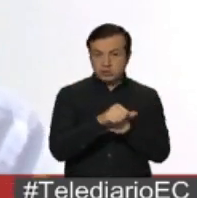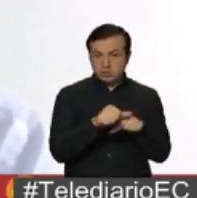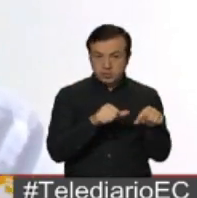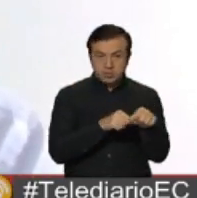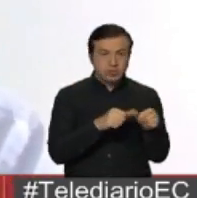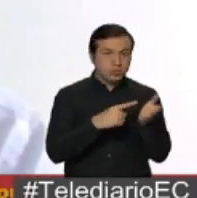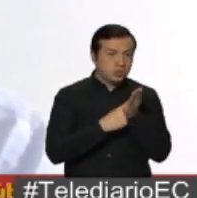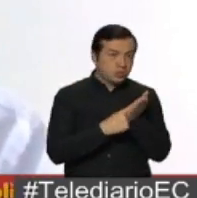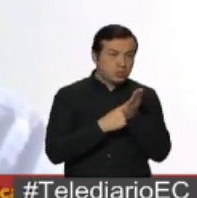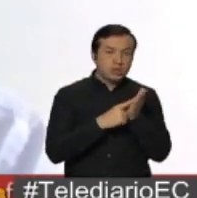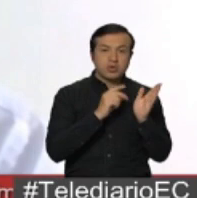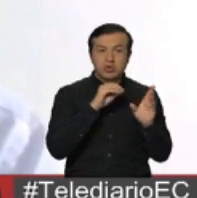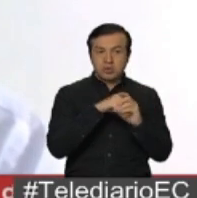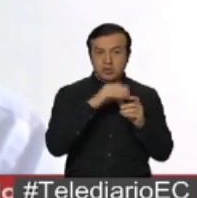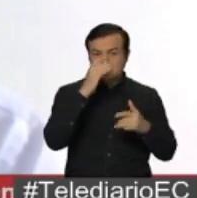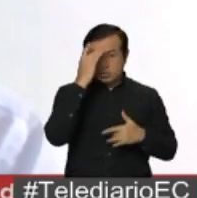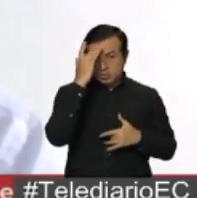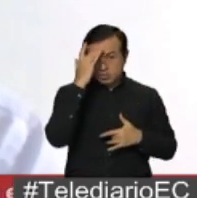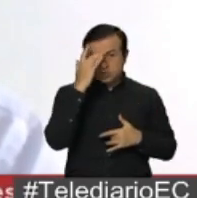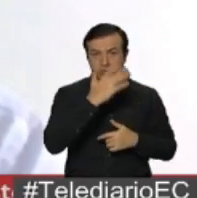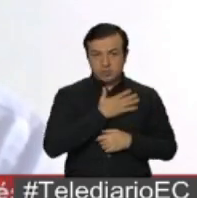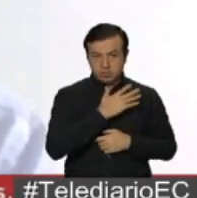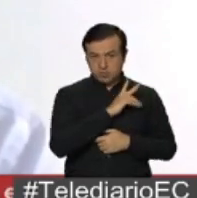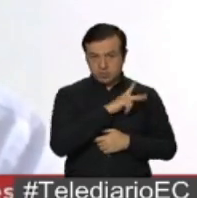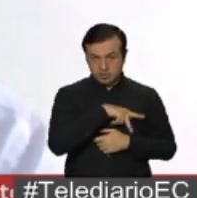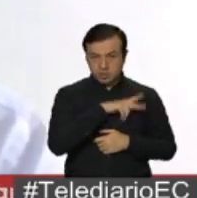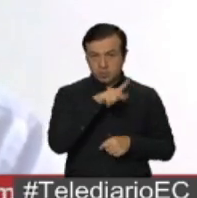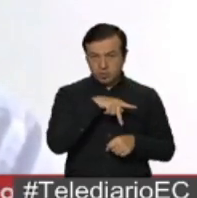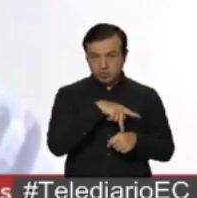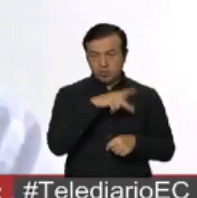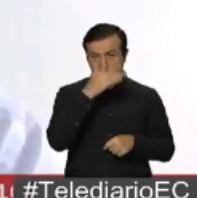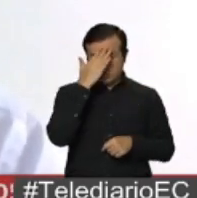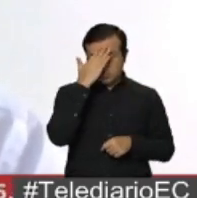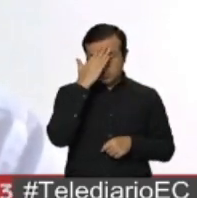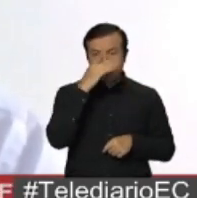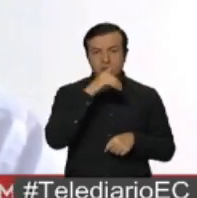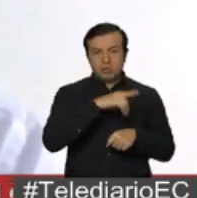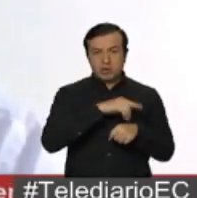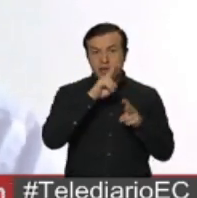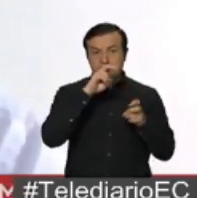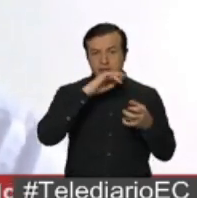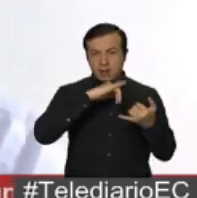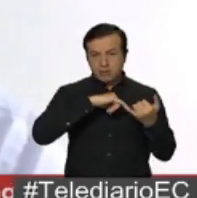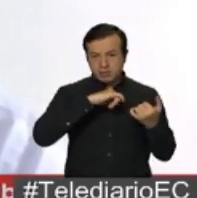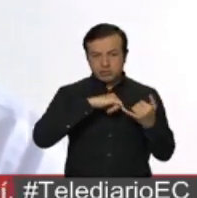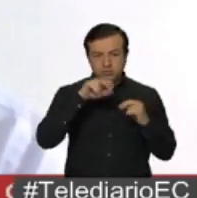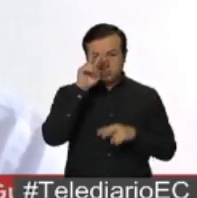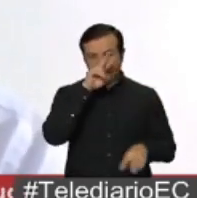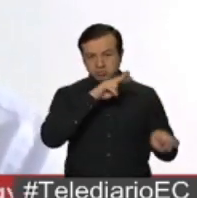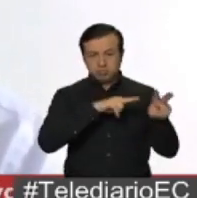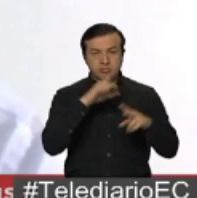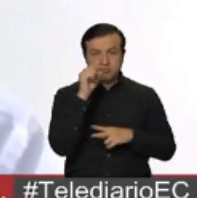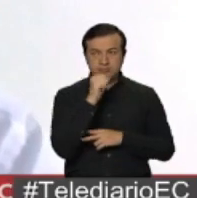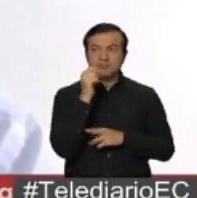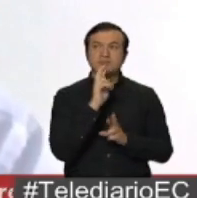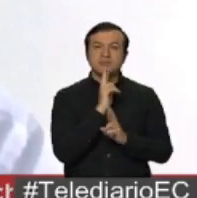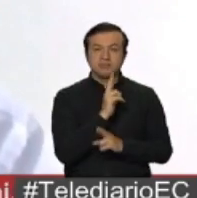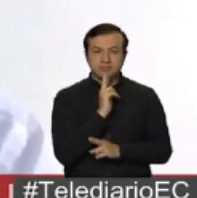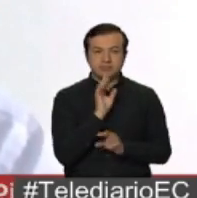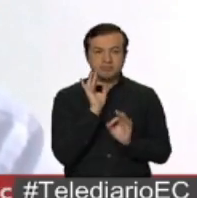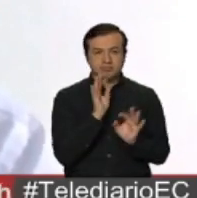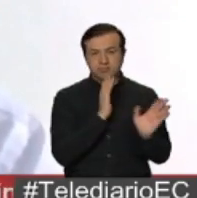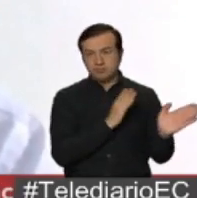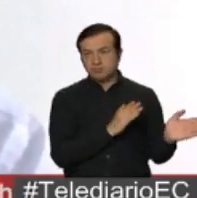y en la parte epidemiológica que es mi área yo creo que y hemos respondido adecuadamente